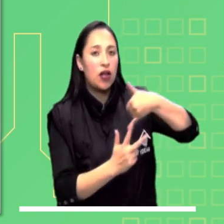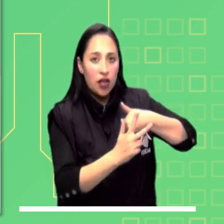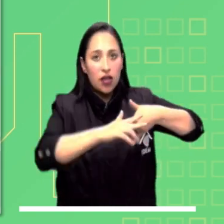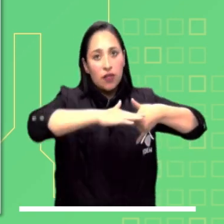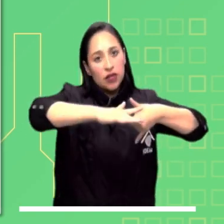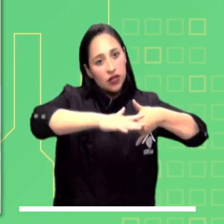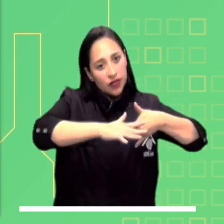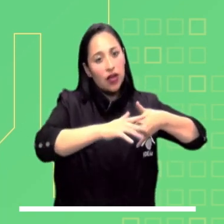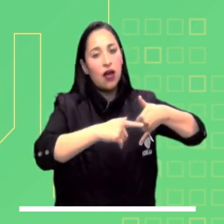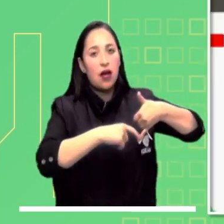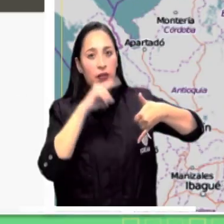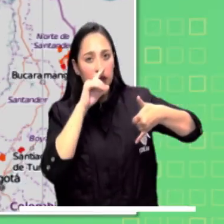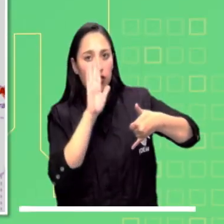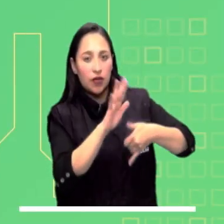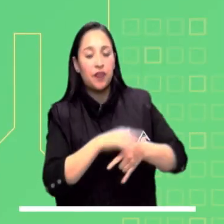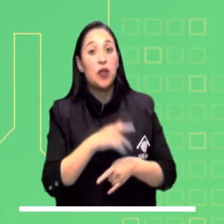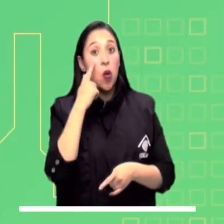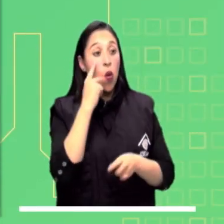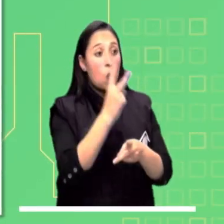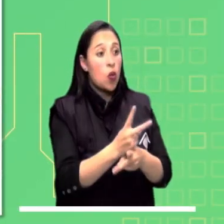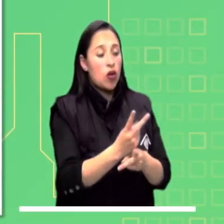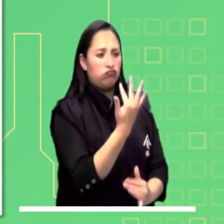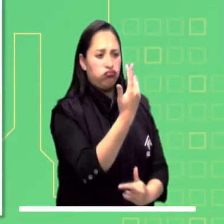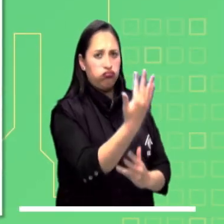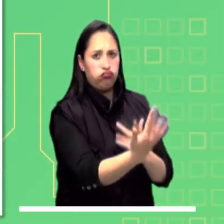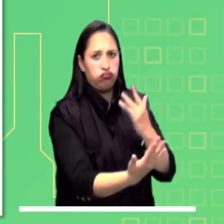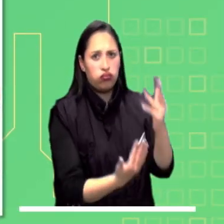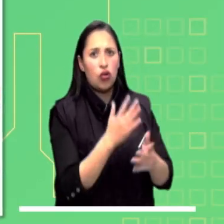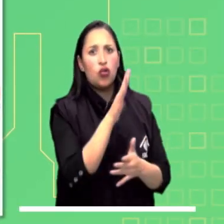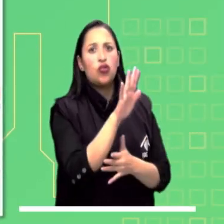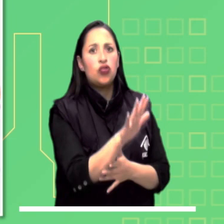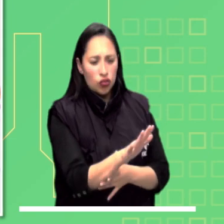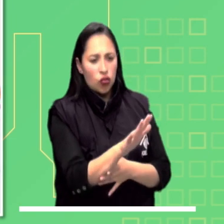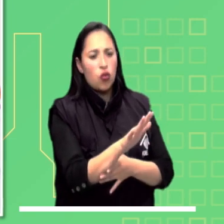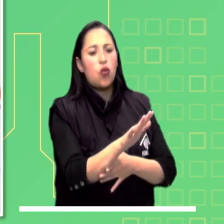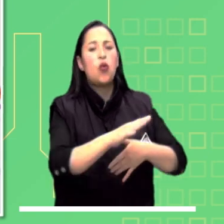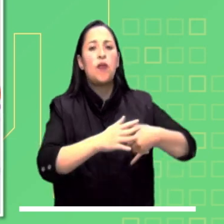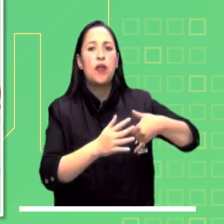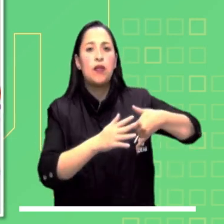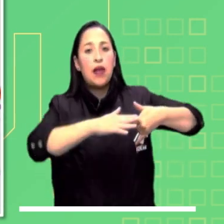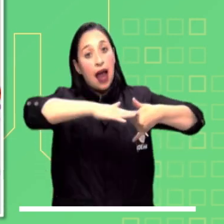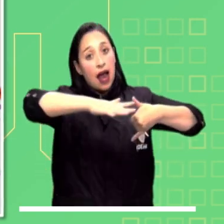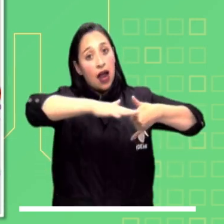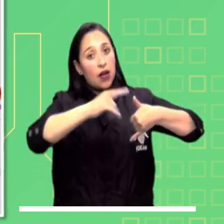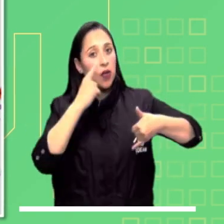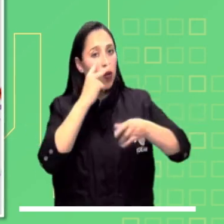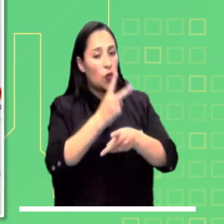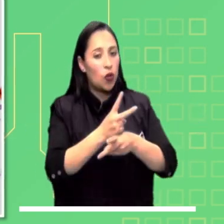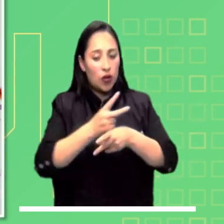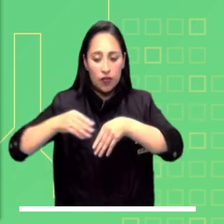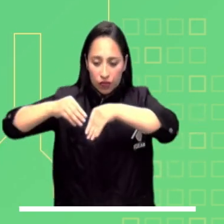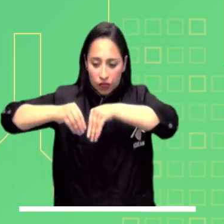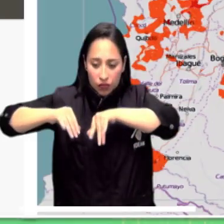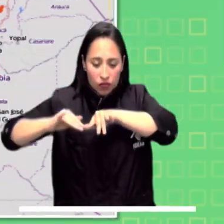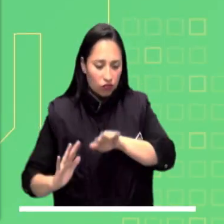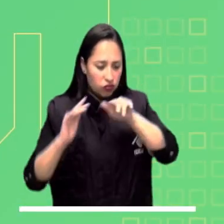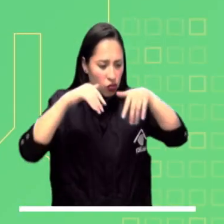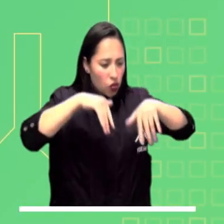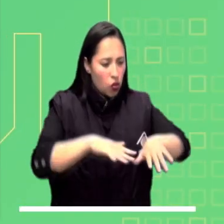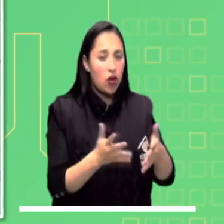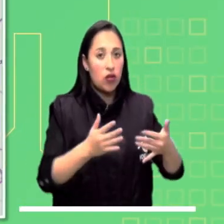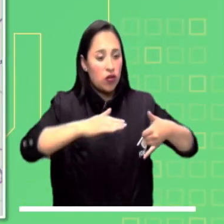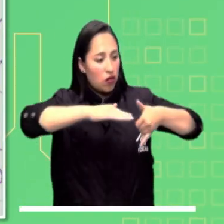las regiones andina, Caribe, Pacífica y Amazónica. Mucha precaución por la alta posibilidad de ocurrencia de incendios en varios municipios de las regiones